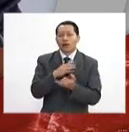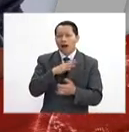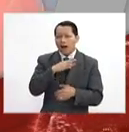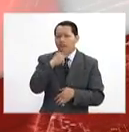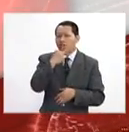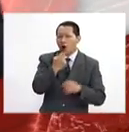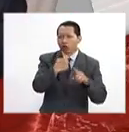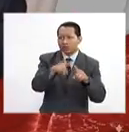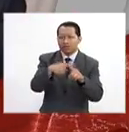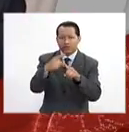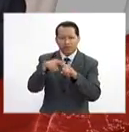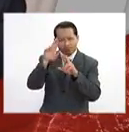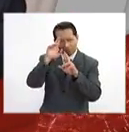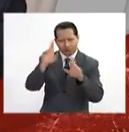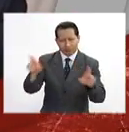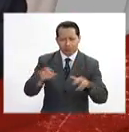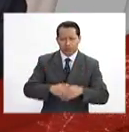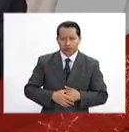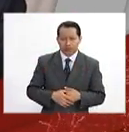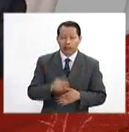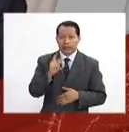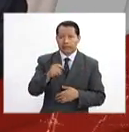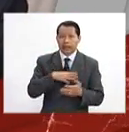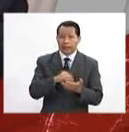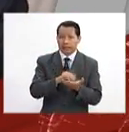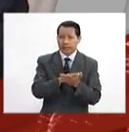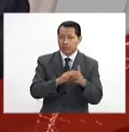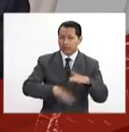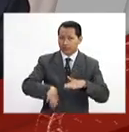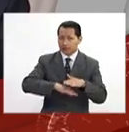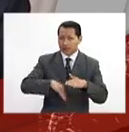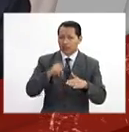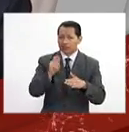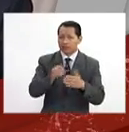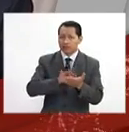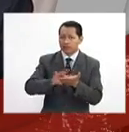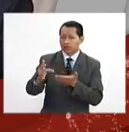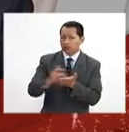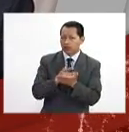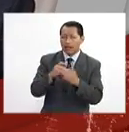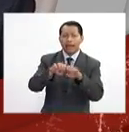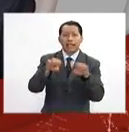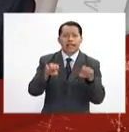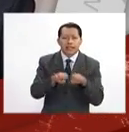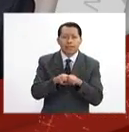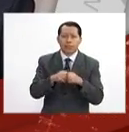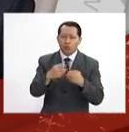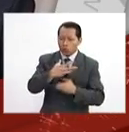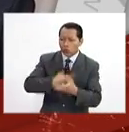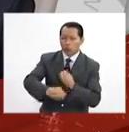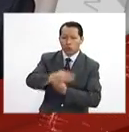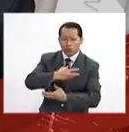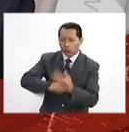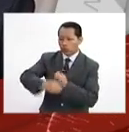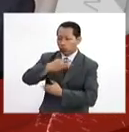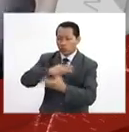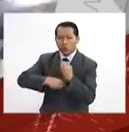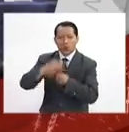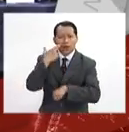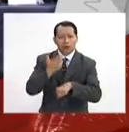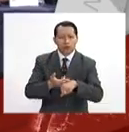voces. Es el principio de una colaboración, de hacer equipo y de compartir una